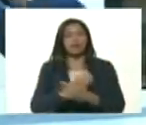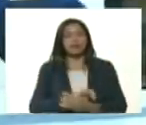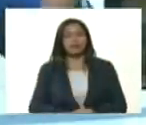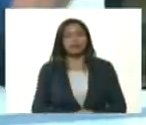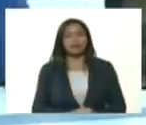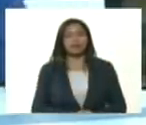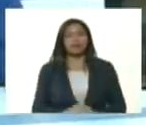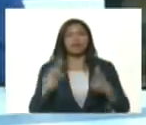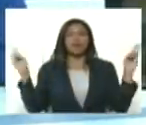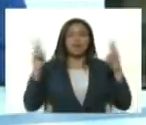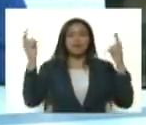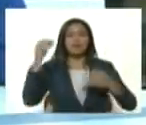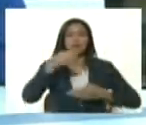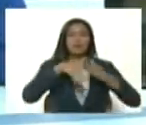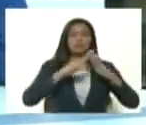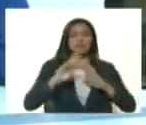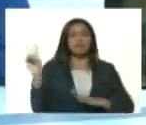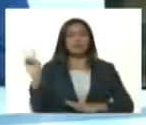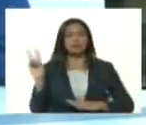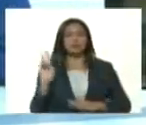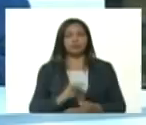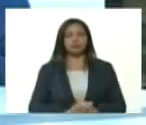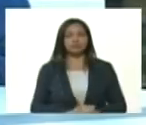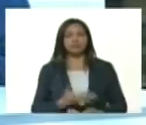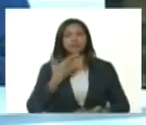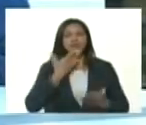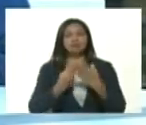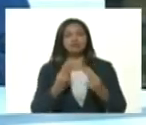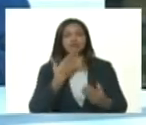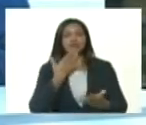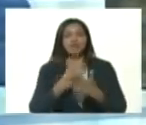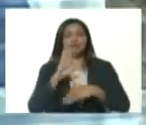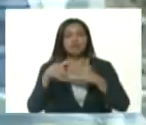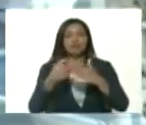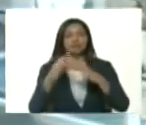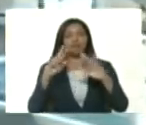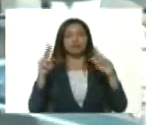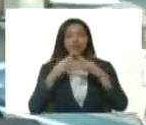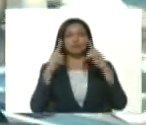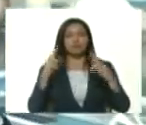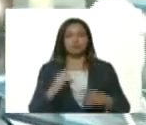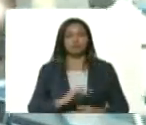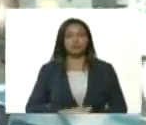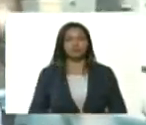la cuarentena de Venezuela. Gracias, muchas gracias, hasta luego.